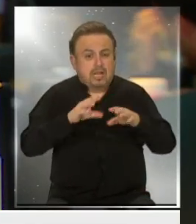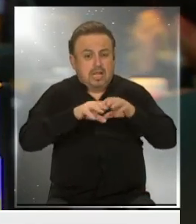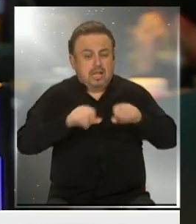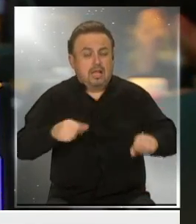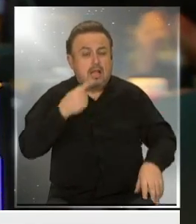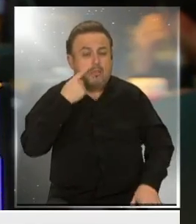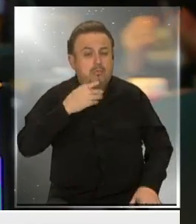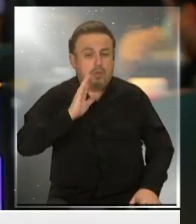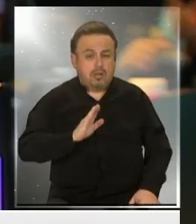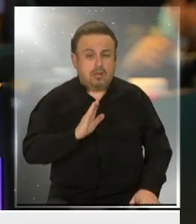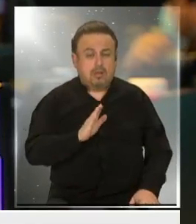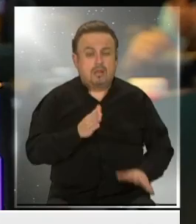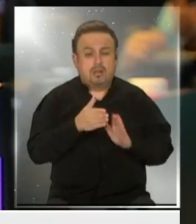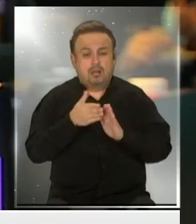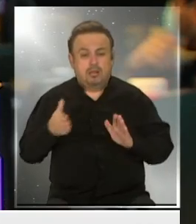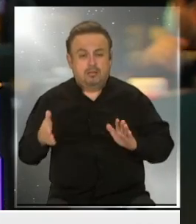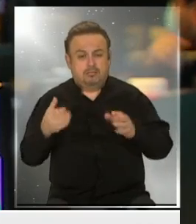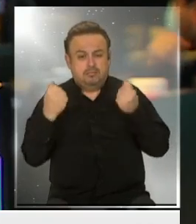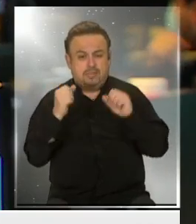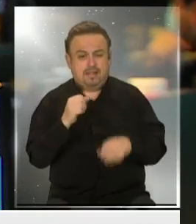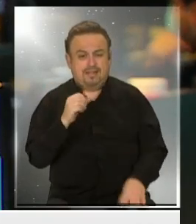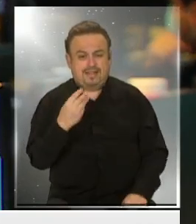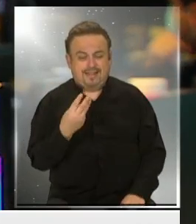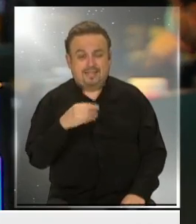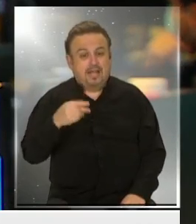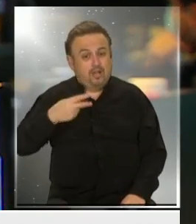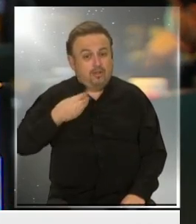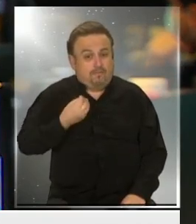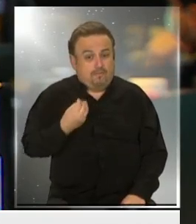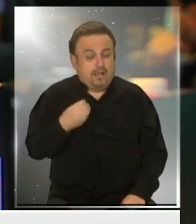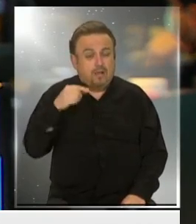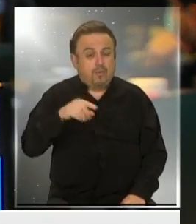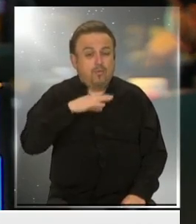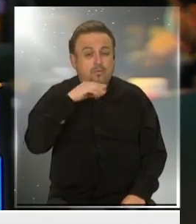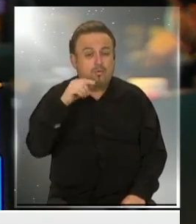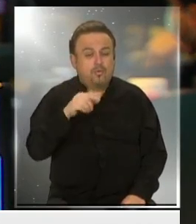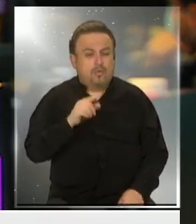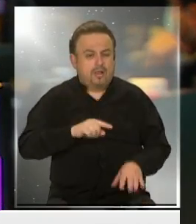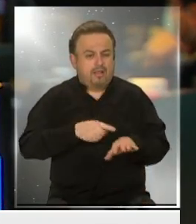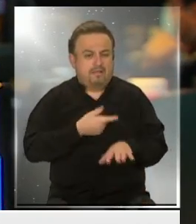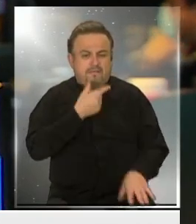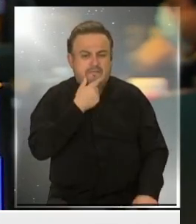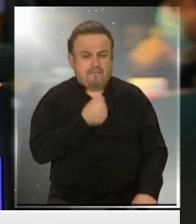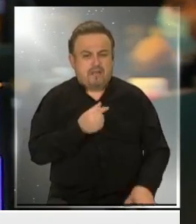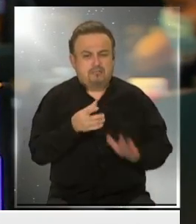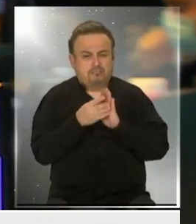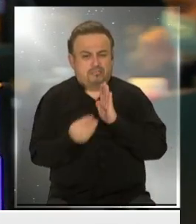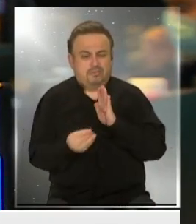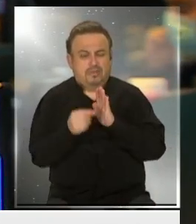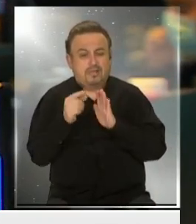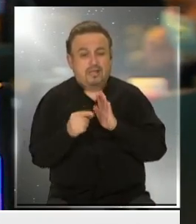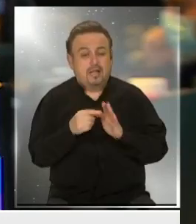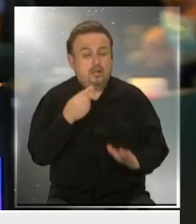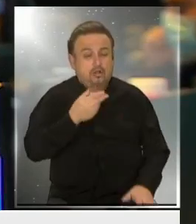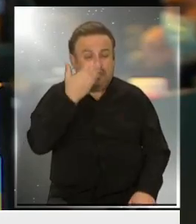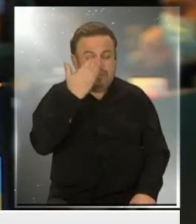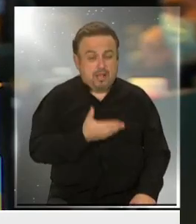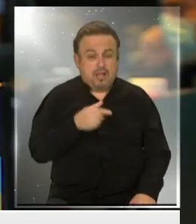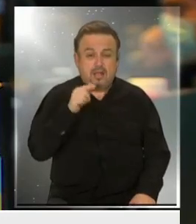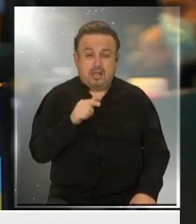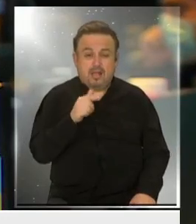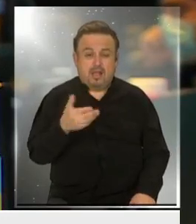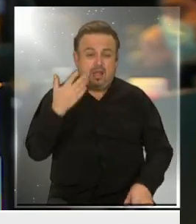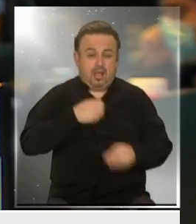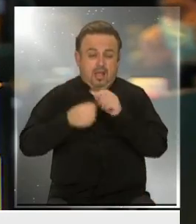ser probada ya en ensayos clínicos. La buena noticia es que utiliza una técnica fácil de replicar. La mala noticia es que desde